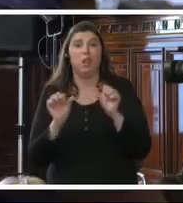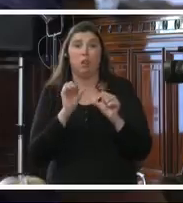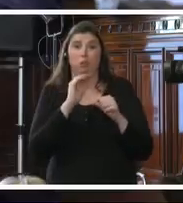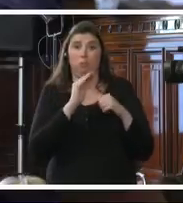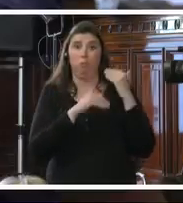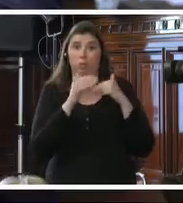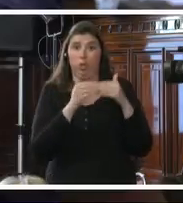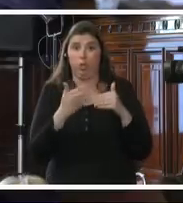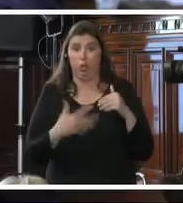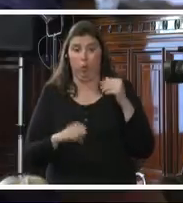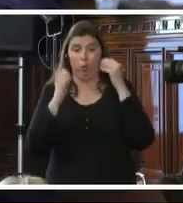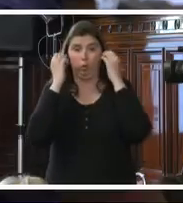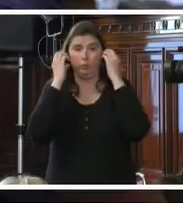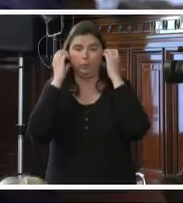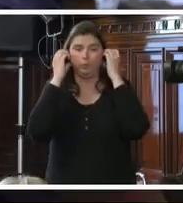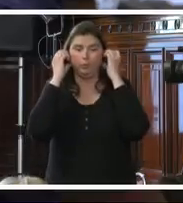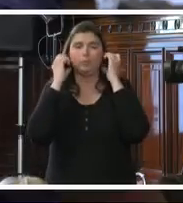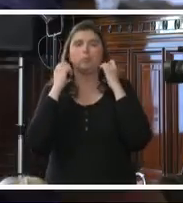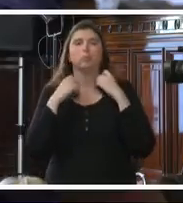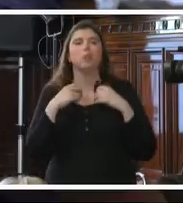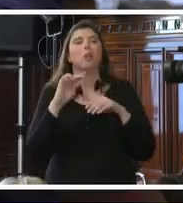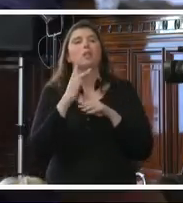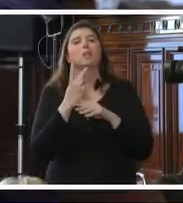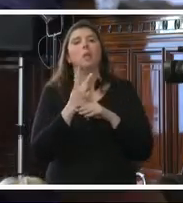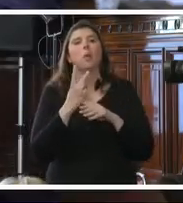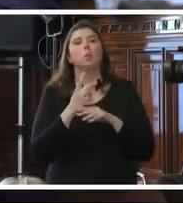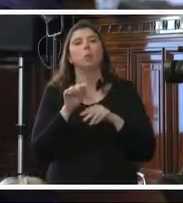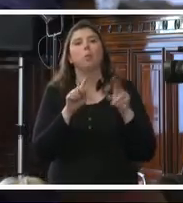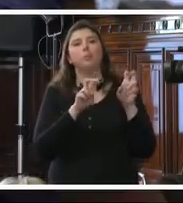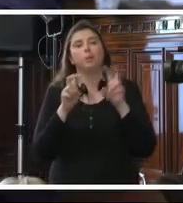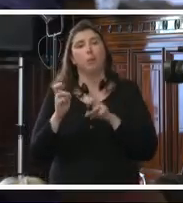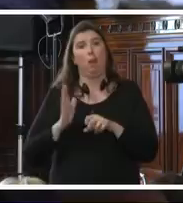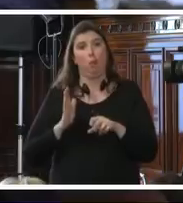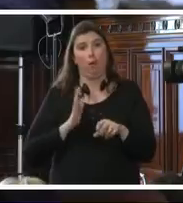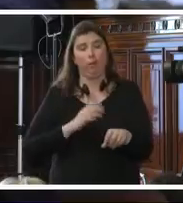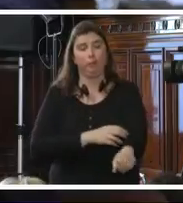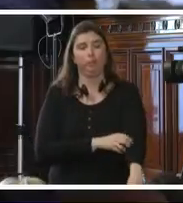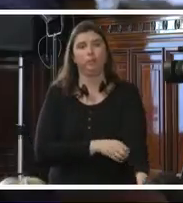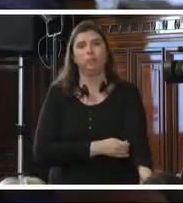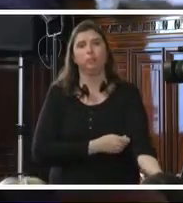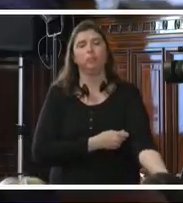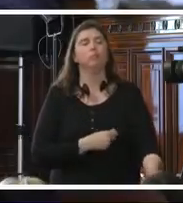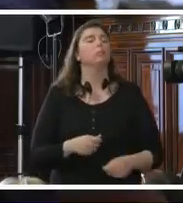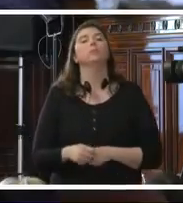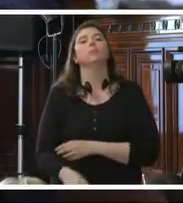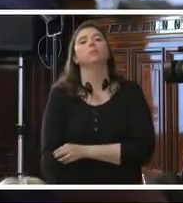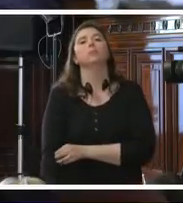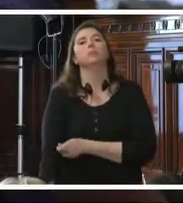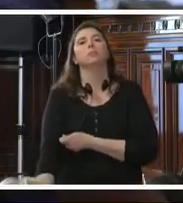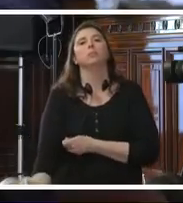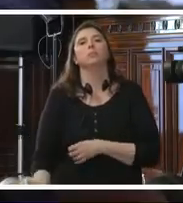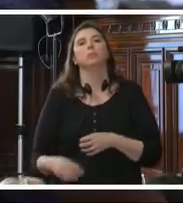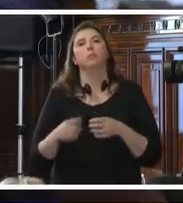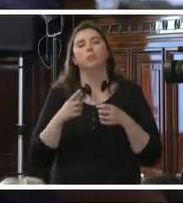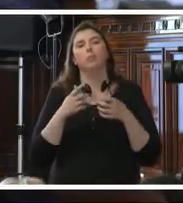procedimiento. En segundo lugar, el tema de la mujer como, ¿qué les digo yo?, como una especie